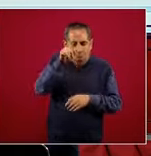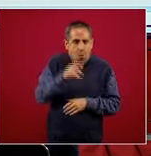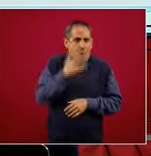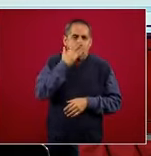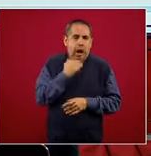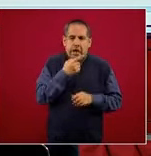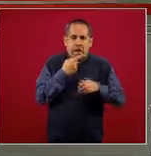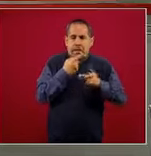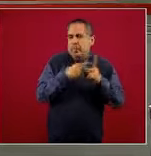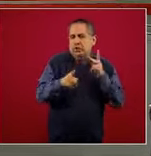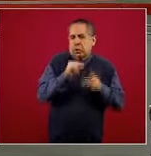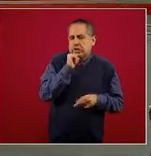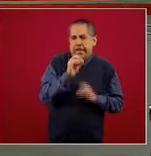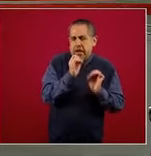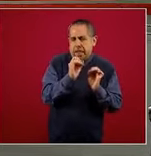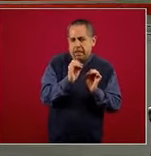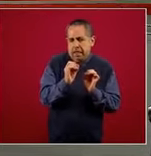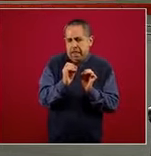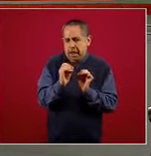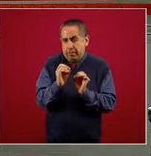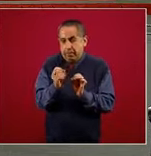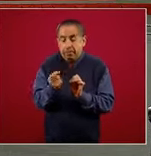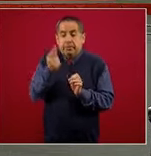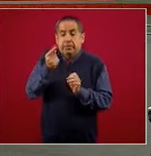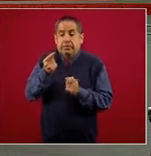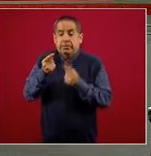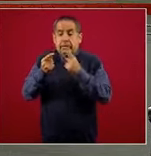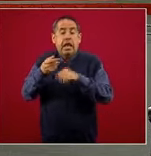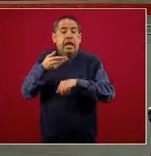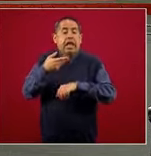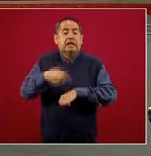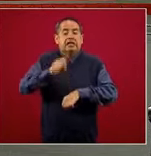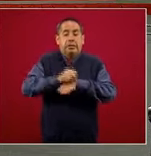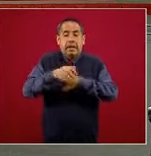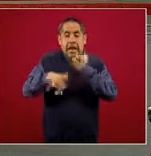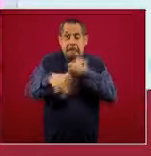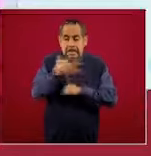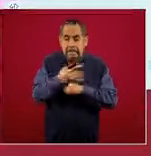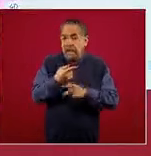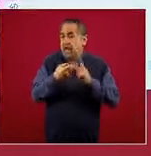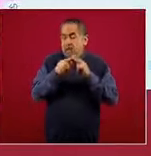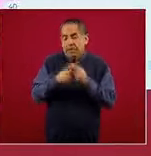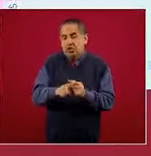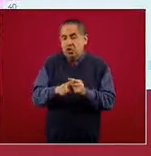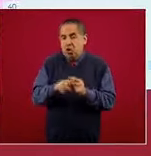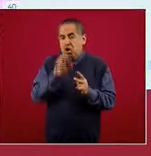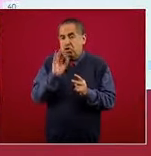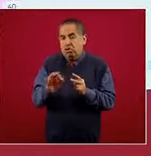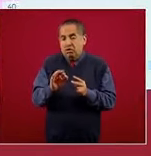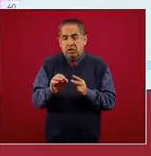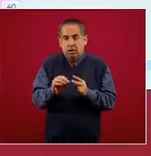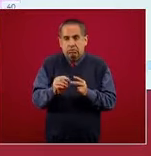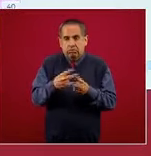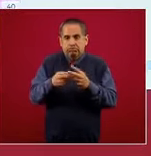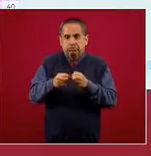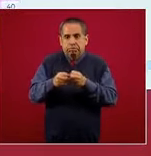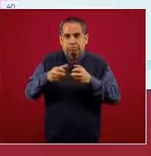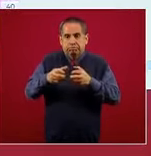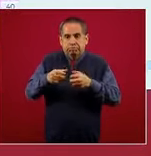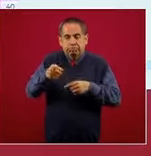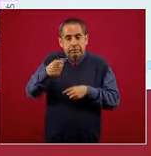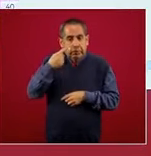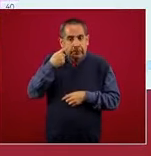había transmisión, pero por ejemplo, entonces ya aquí en la semana 15 empezamos a identificar transmisión importante para